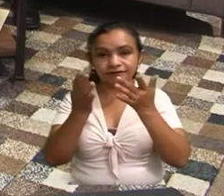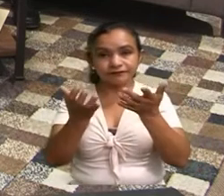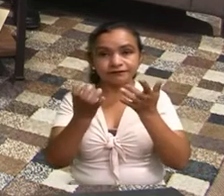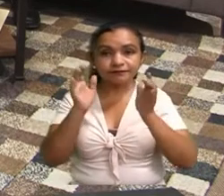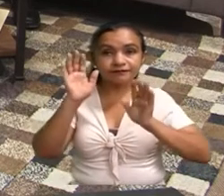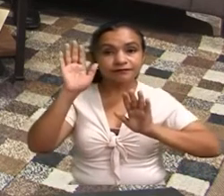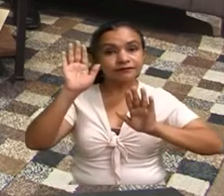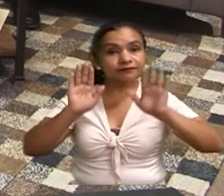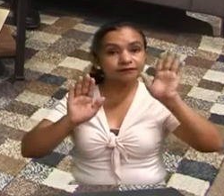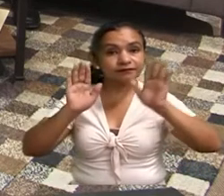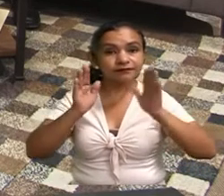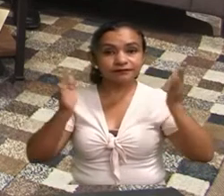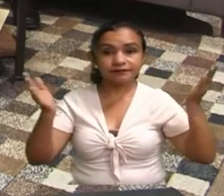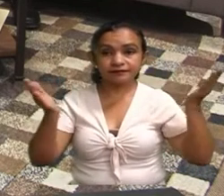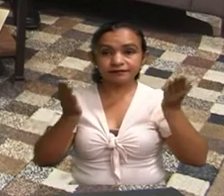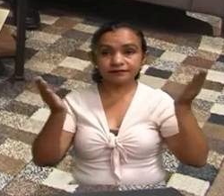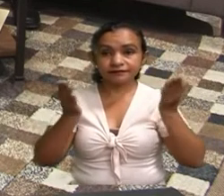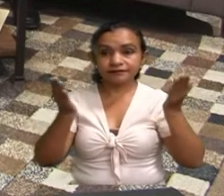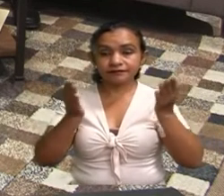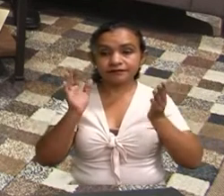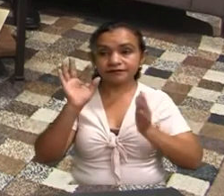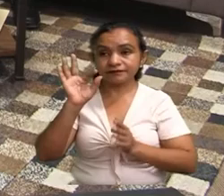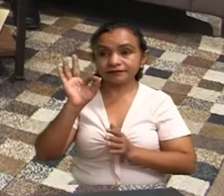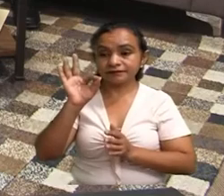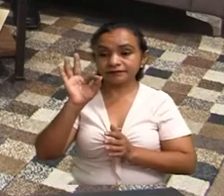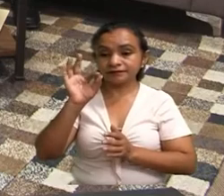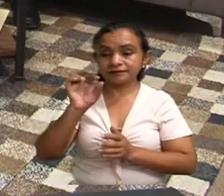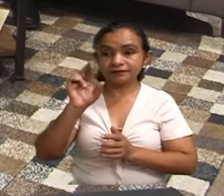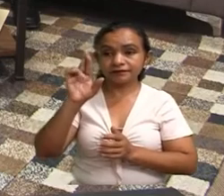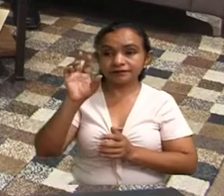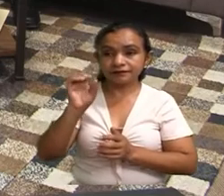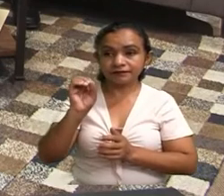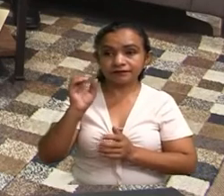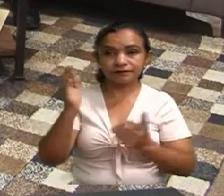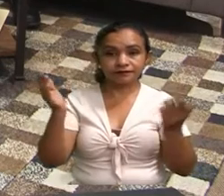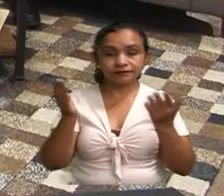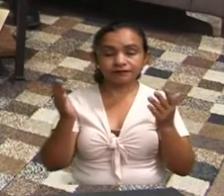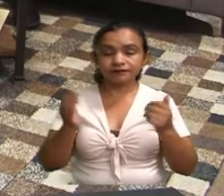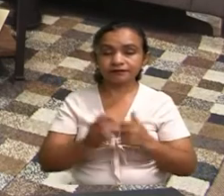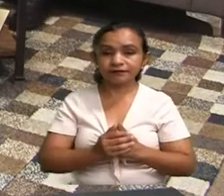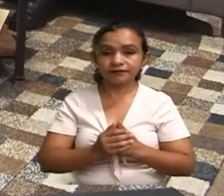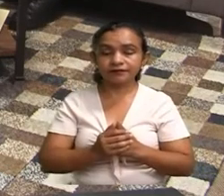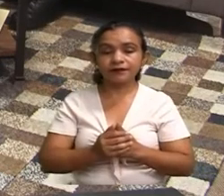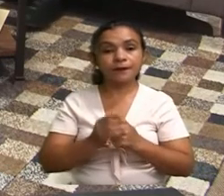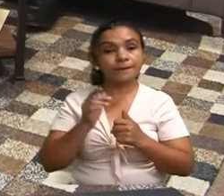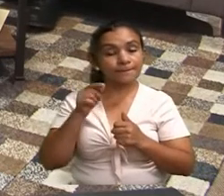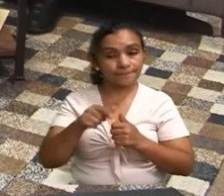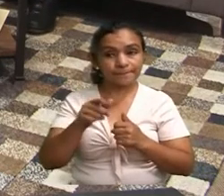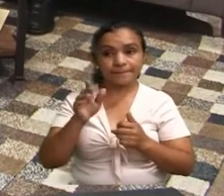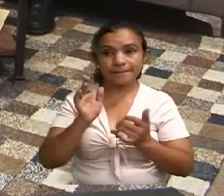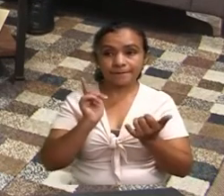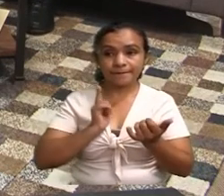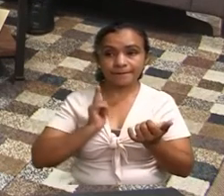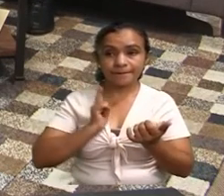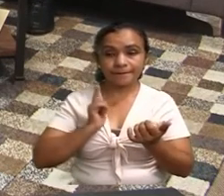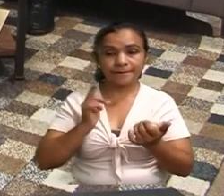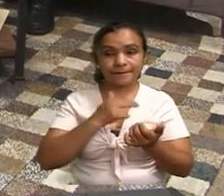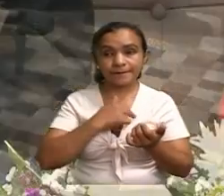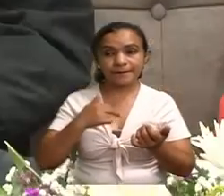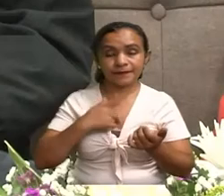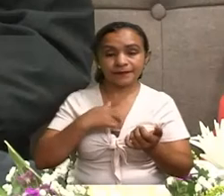participar, ¿cómo podrán acceder al foro o a las videoconferencias? Sí, hay una página, está la